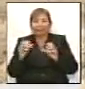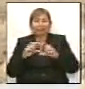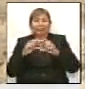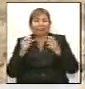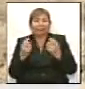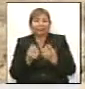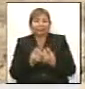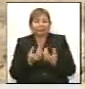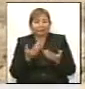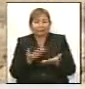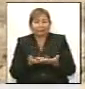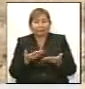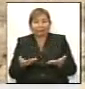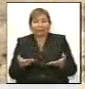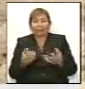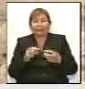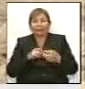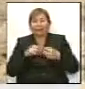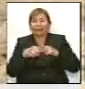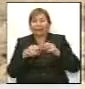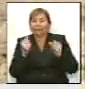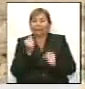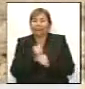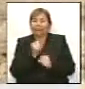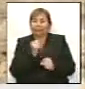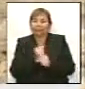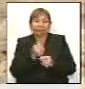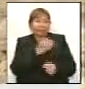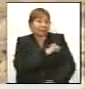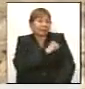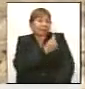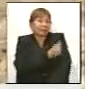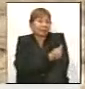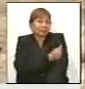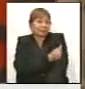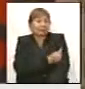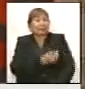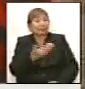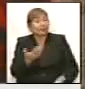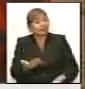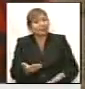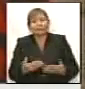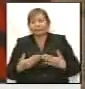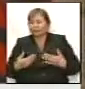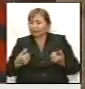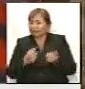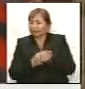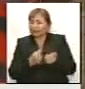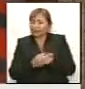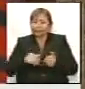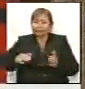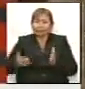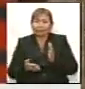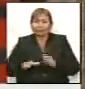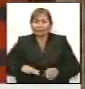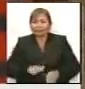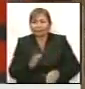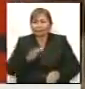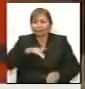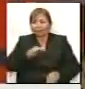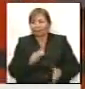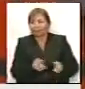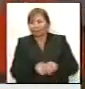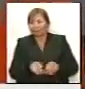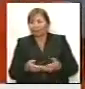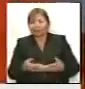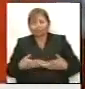delegaciones. Este problema necesita un trabajo conjunto entre las autoridades competentes para el reforzamiento de las pistas, la liberación del tránsito